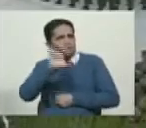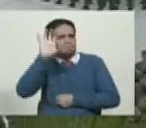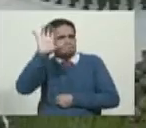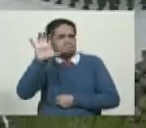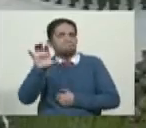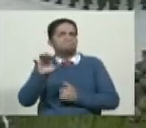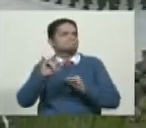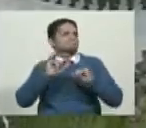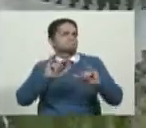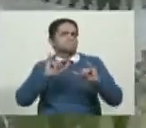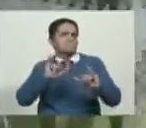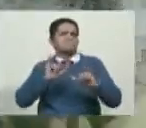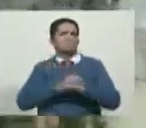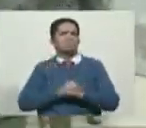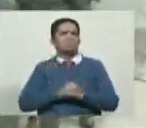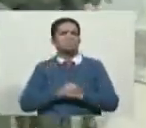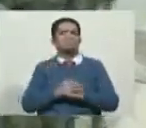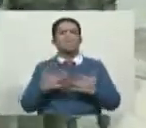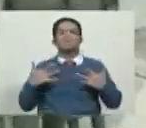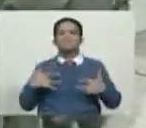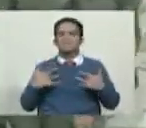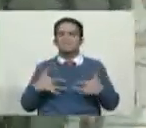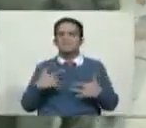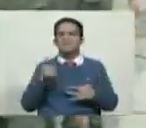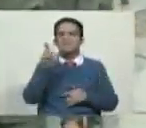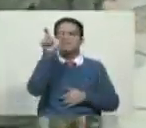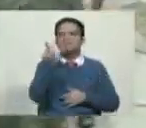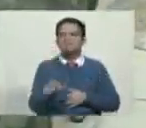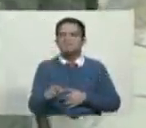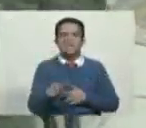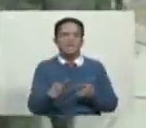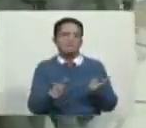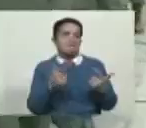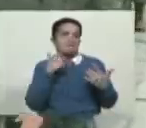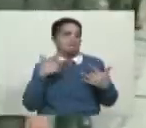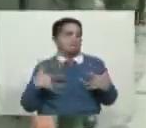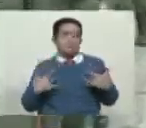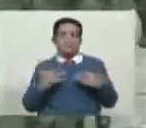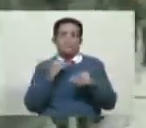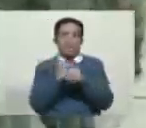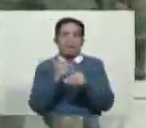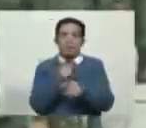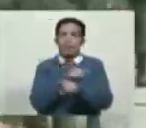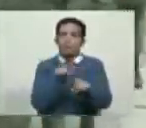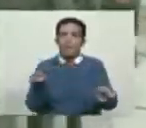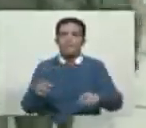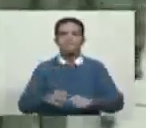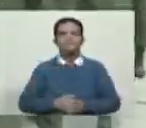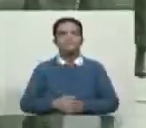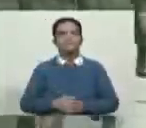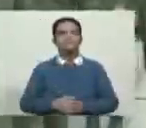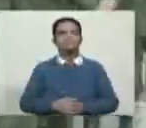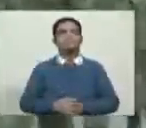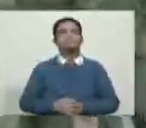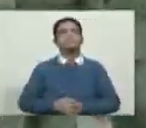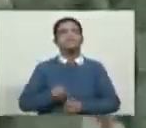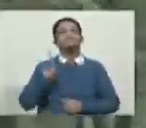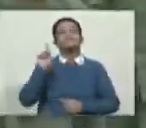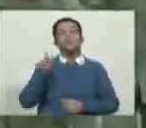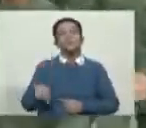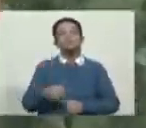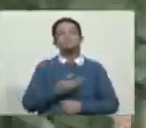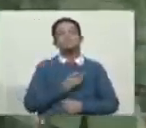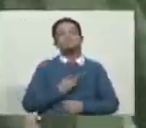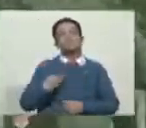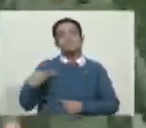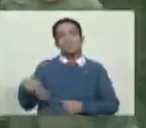misma manera. Se siente un soldado, igualmente el comandante en jefe de la Fuerza Armada Nacional Bolivariana,